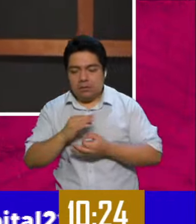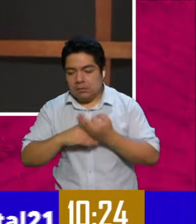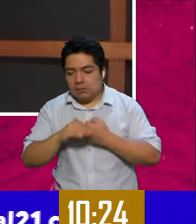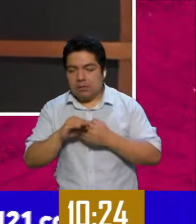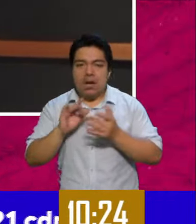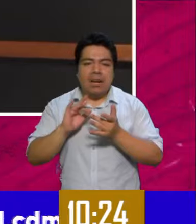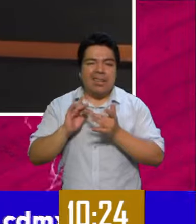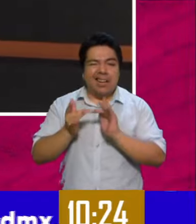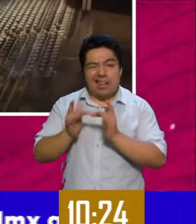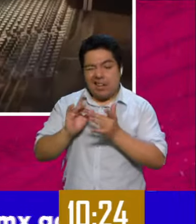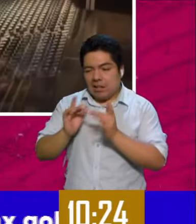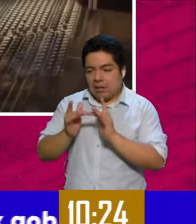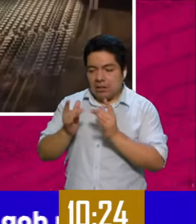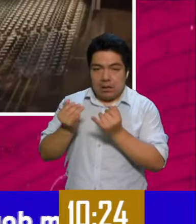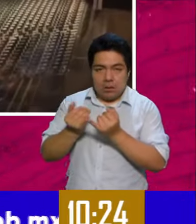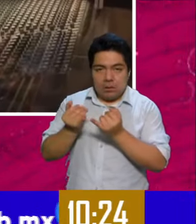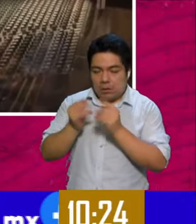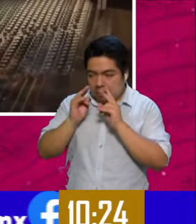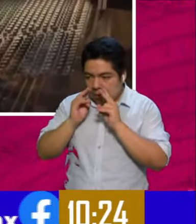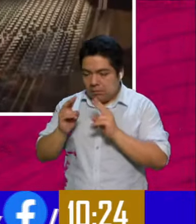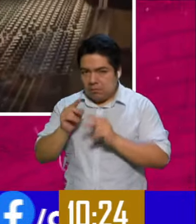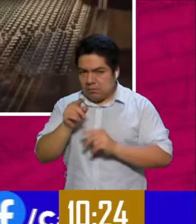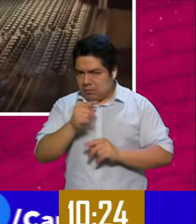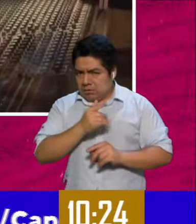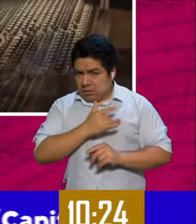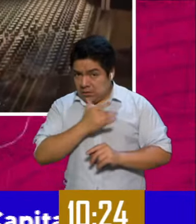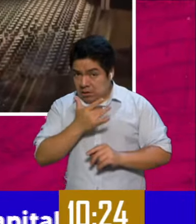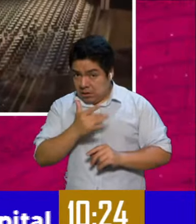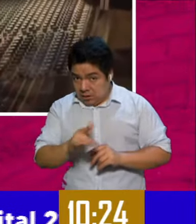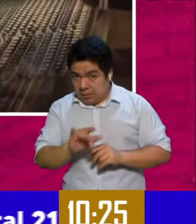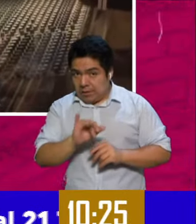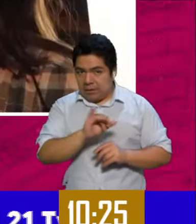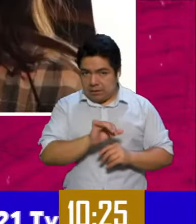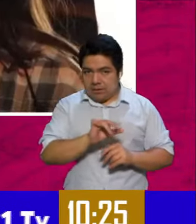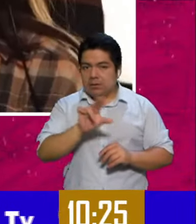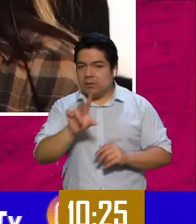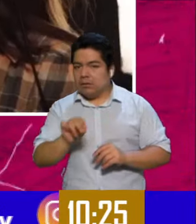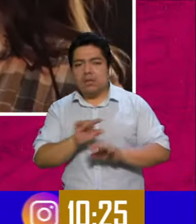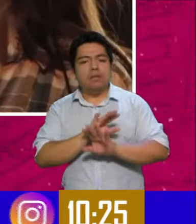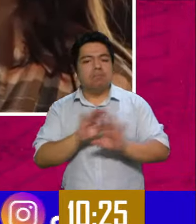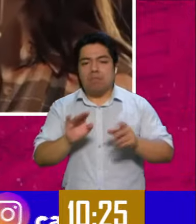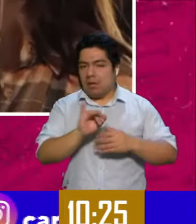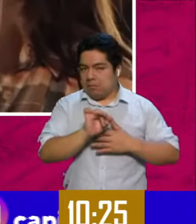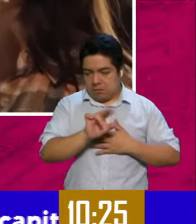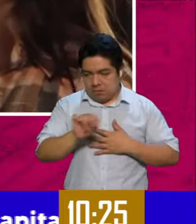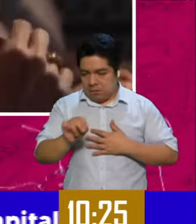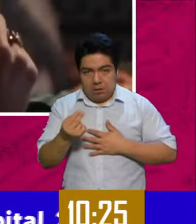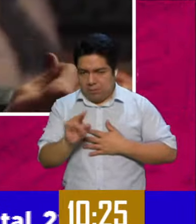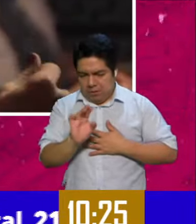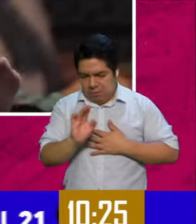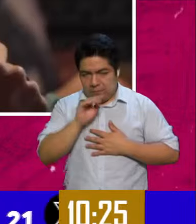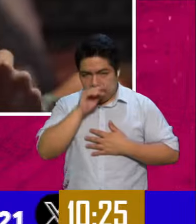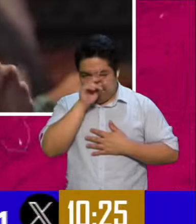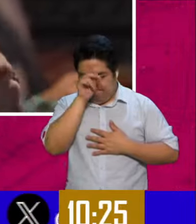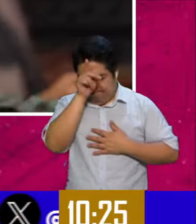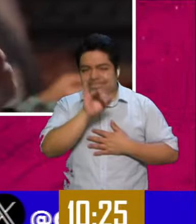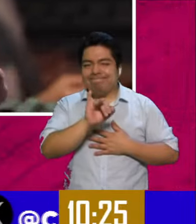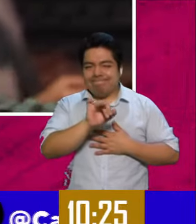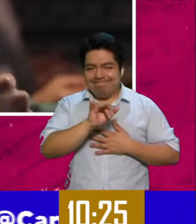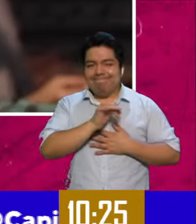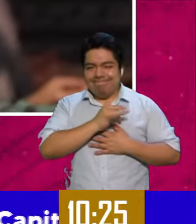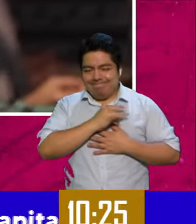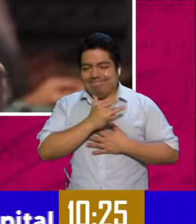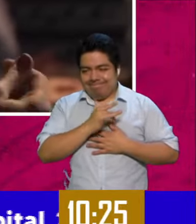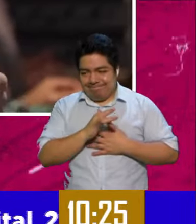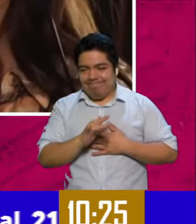redes sociales. ¿Estamos enamorados? ¿Estás enamorada? Cuéntanos ahí el Platica, chismecito. nada más di sí o no. No digas nombres, nada más di sí. ¿Prospecto por ahí? Sí, estoy